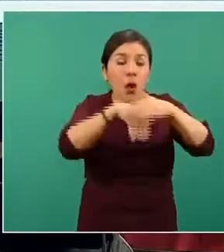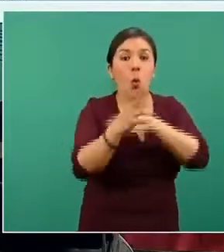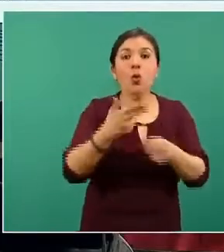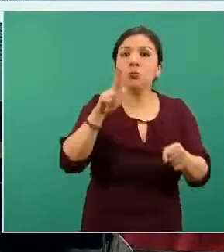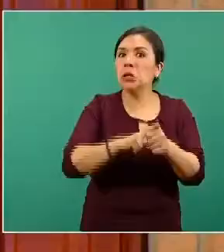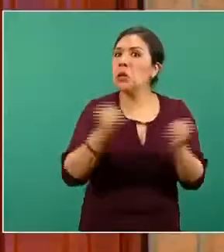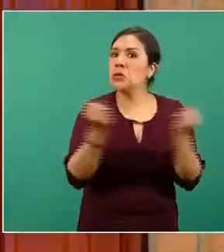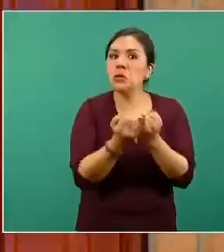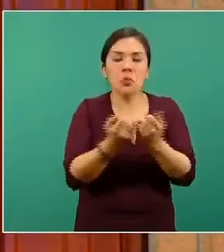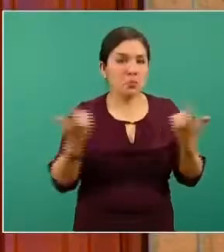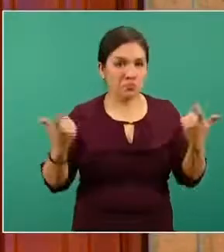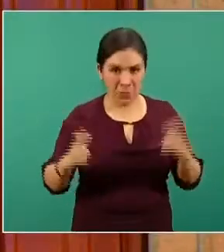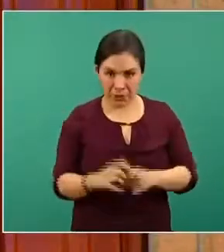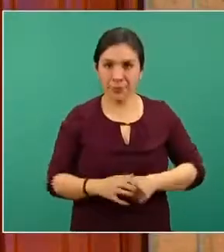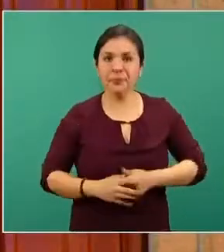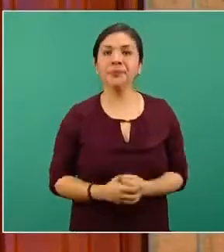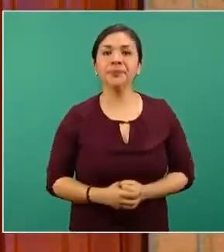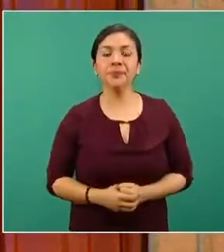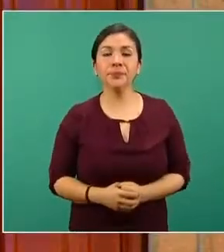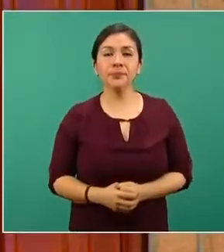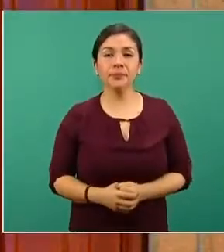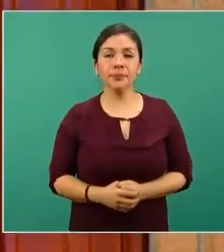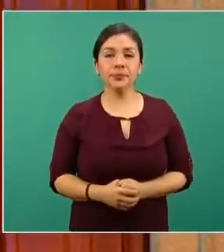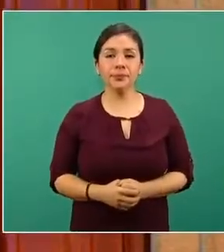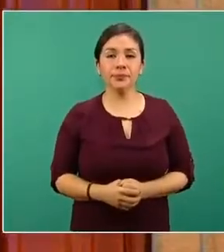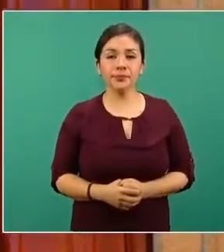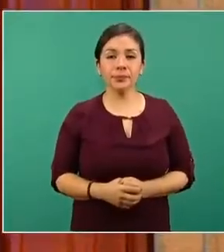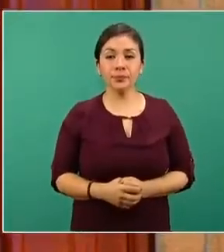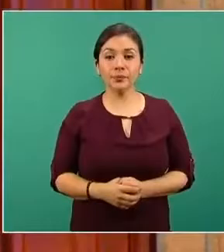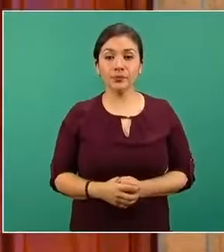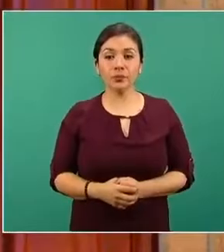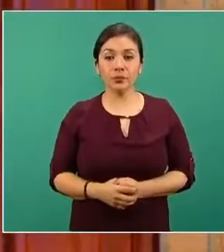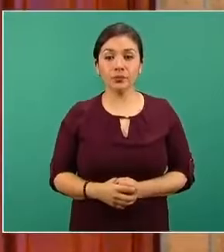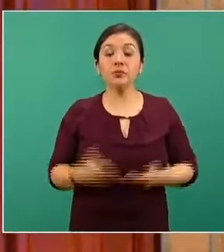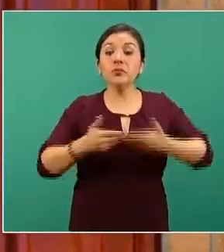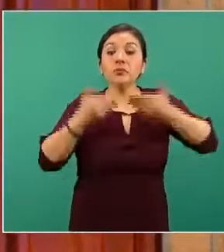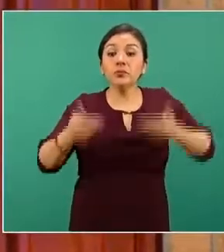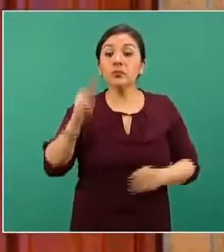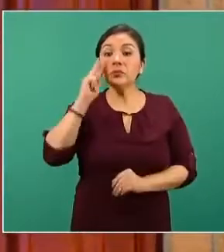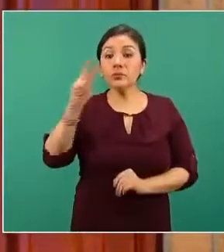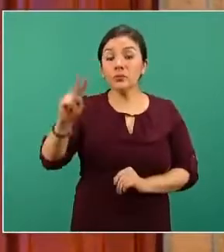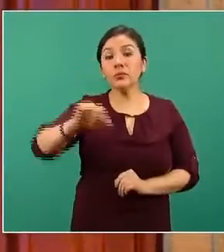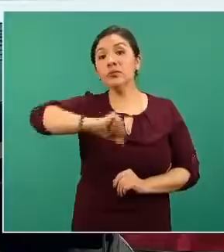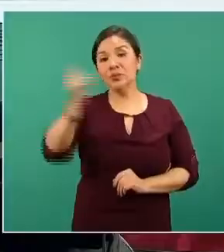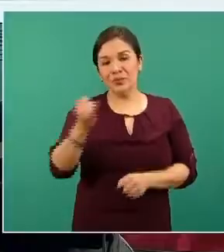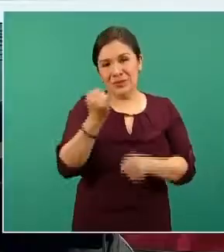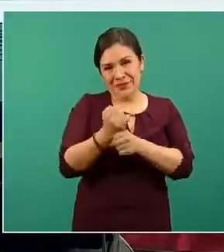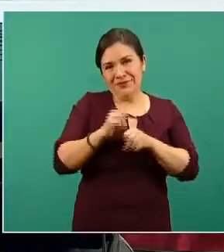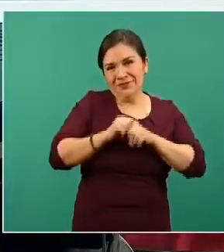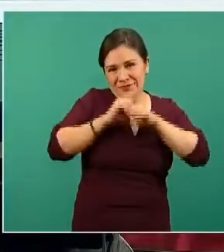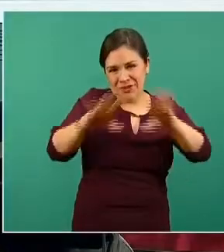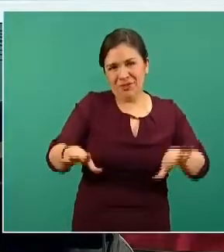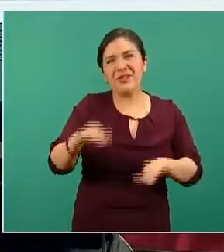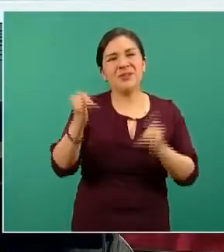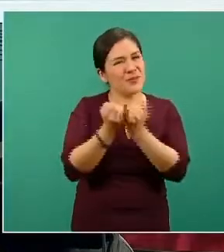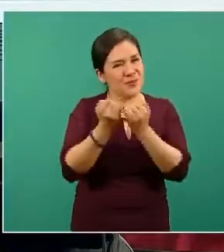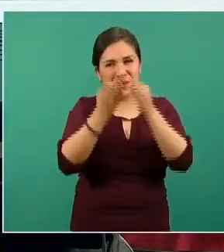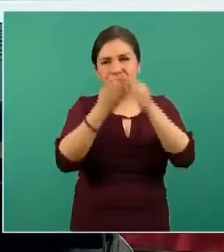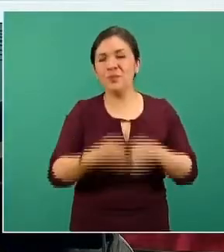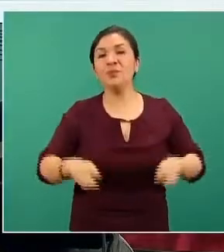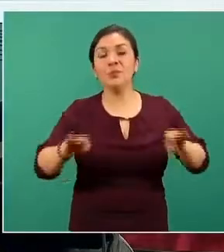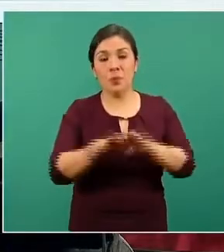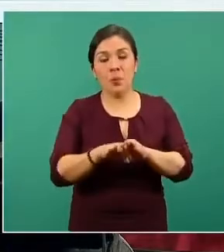hospitalizando. Si vemos la siguiente diapositiva, entramos al segundo conjunto de información que también es